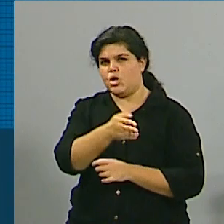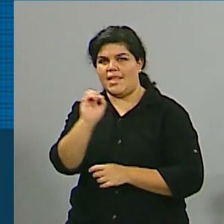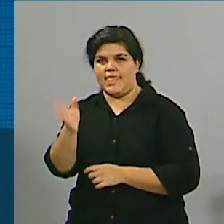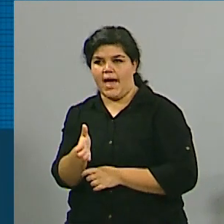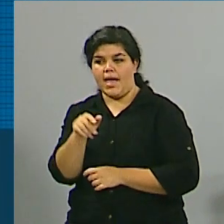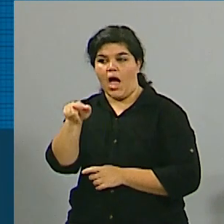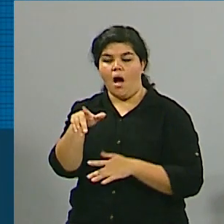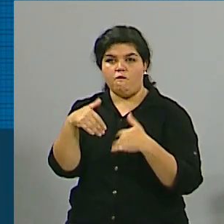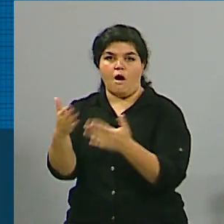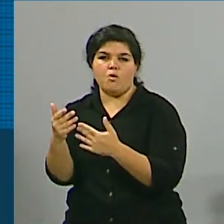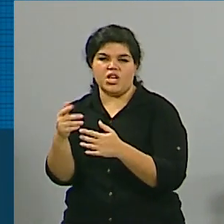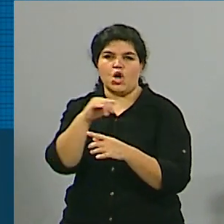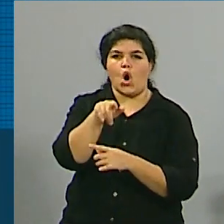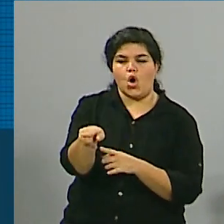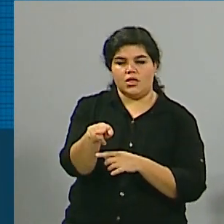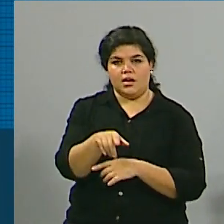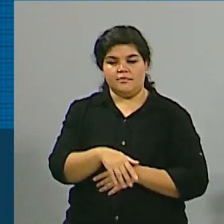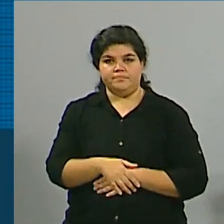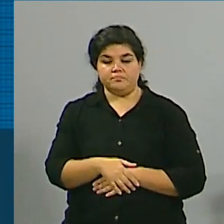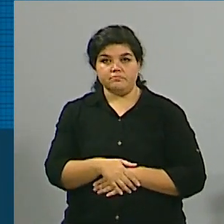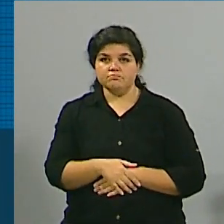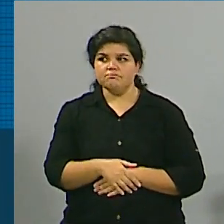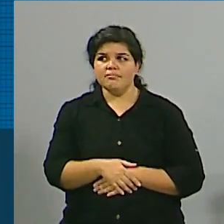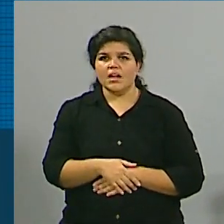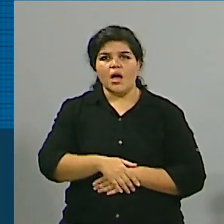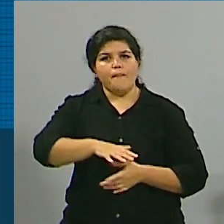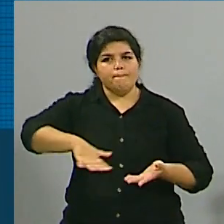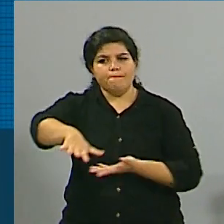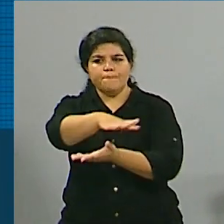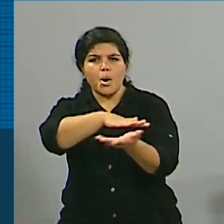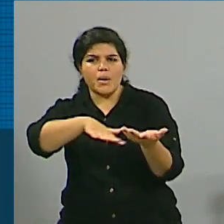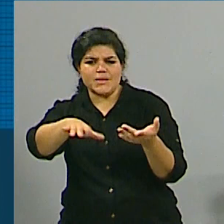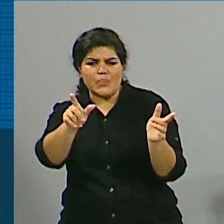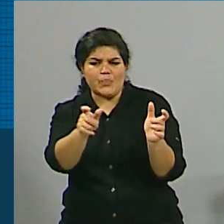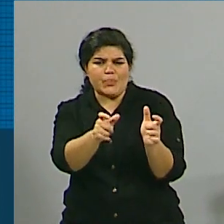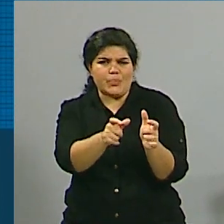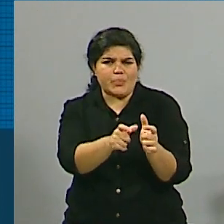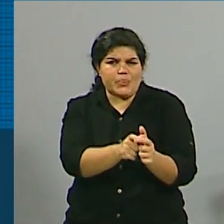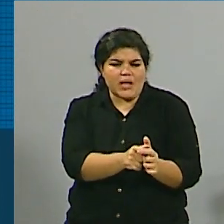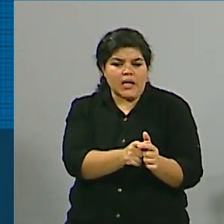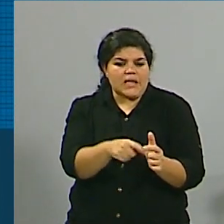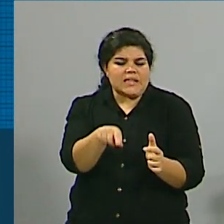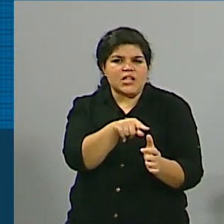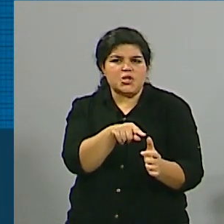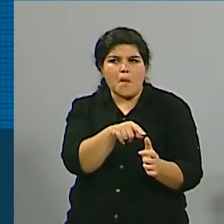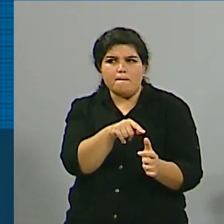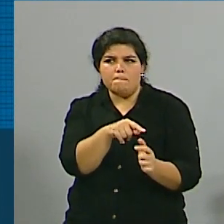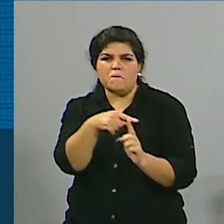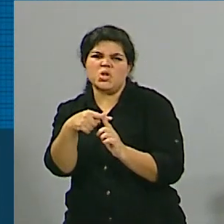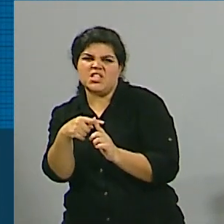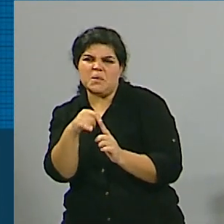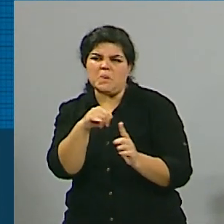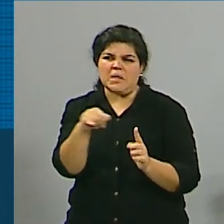existe un muy poco porcentaje de población que no conoce o que no tiene un sentimiento de positividad o negatividad a su